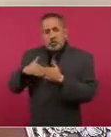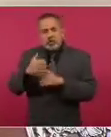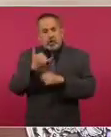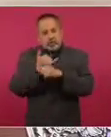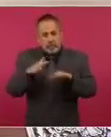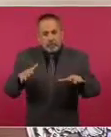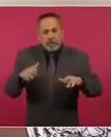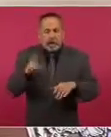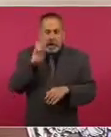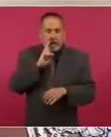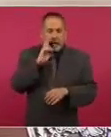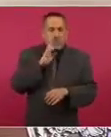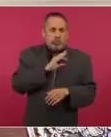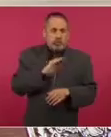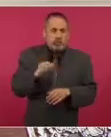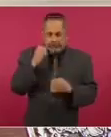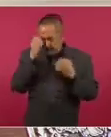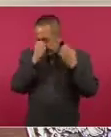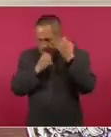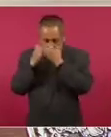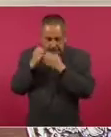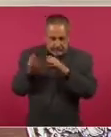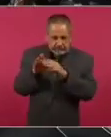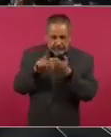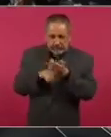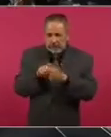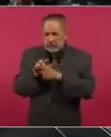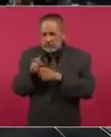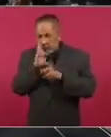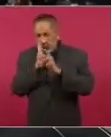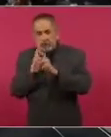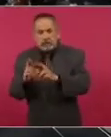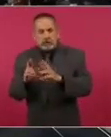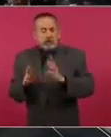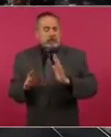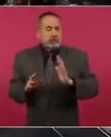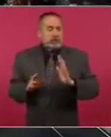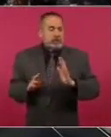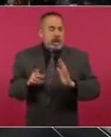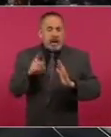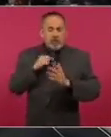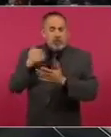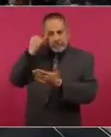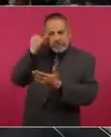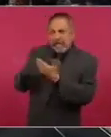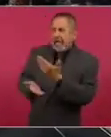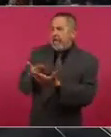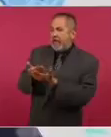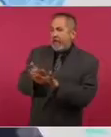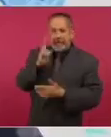acerca de el análisis del resultado de esta propuesta.